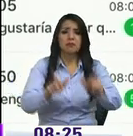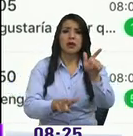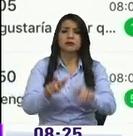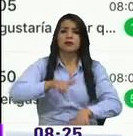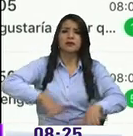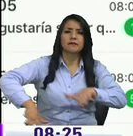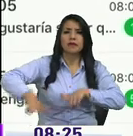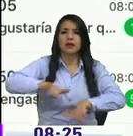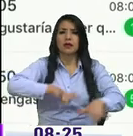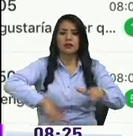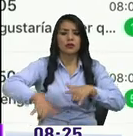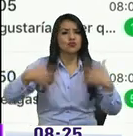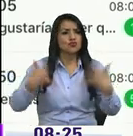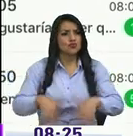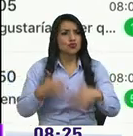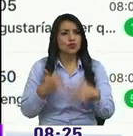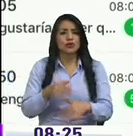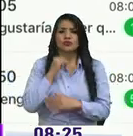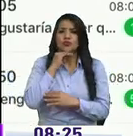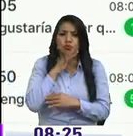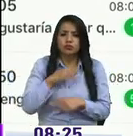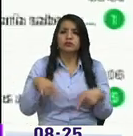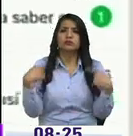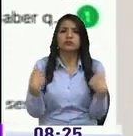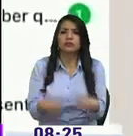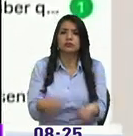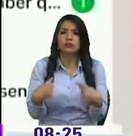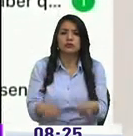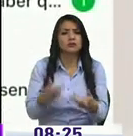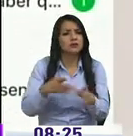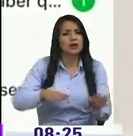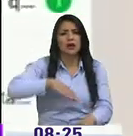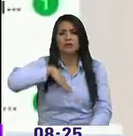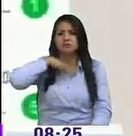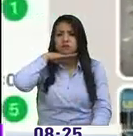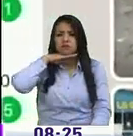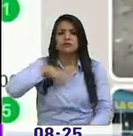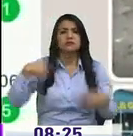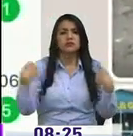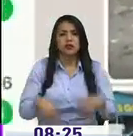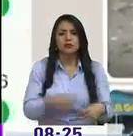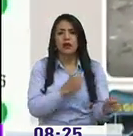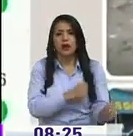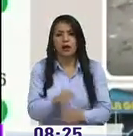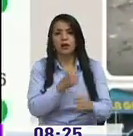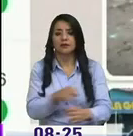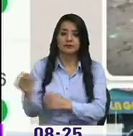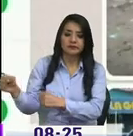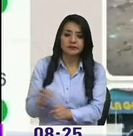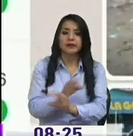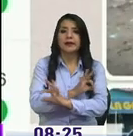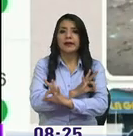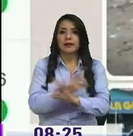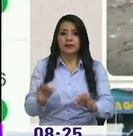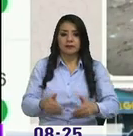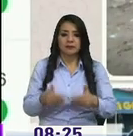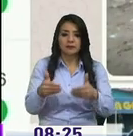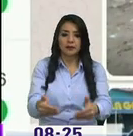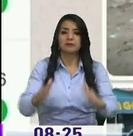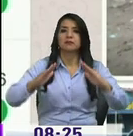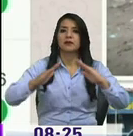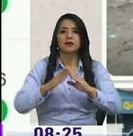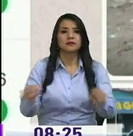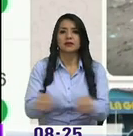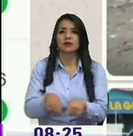vendedores. Esto es todos los días. Dicen que están ya cansados de limpiar, pues las frentes de sus casas se han convertido